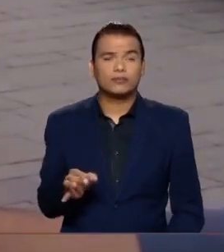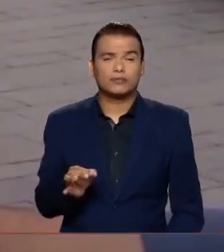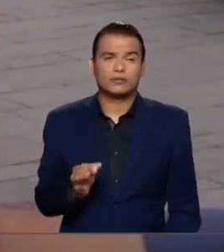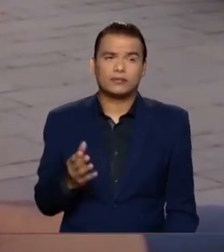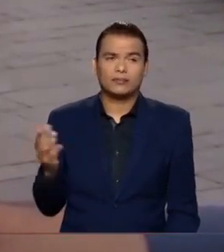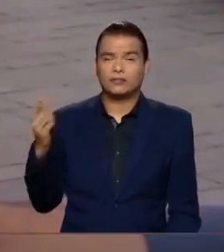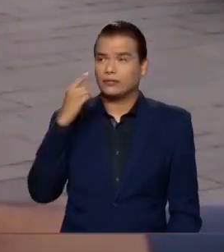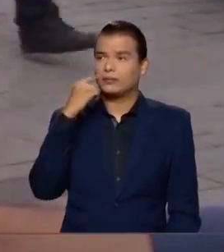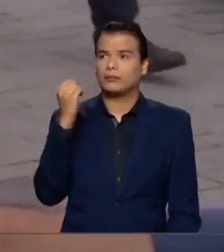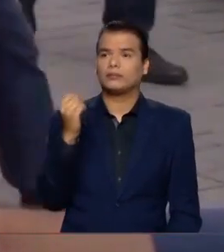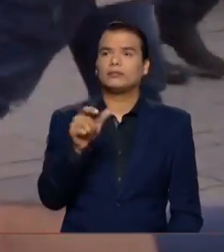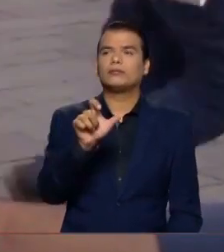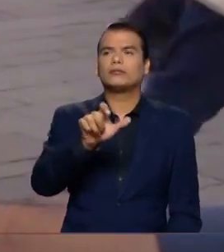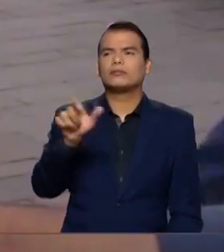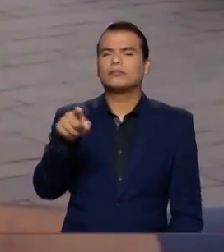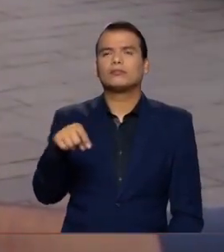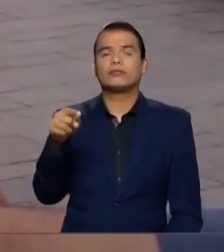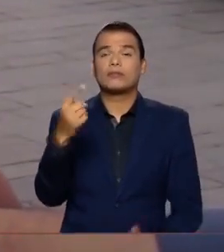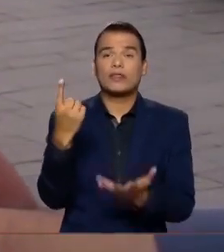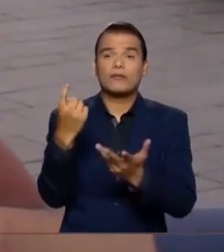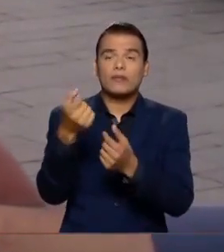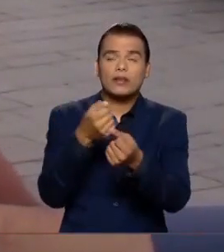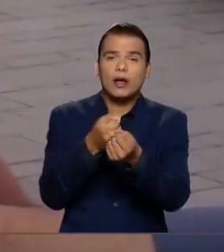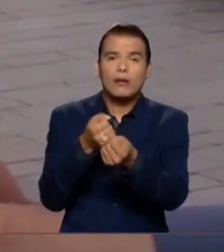ayudando a la población más vulnerable que somos nosotros,